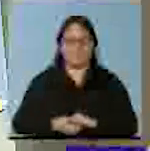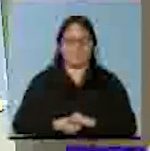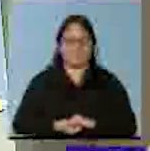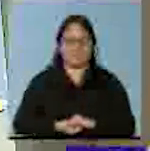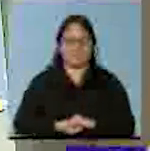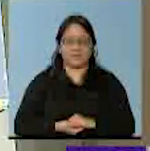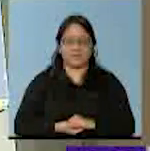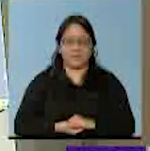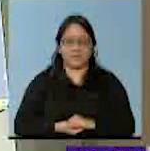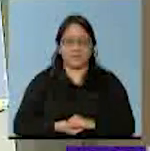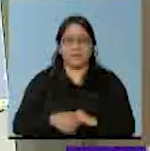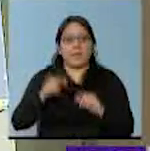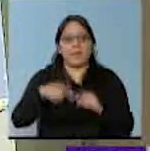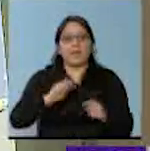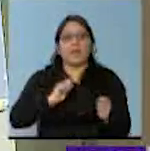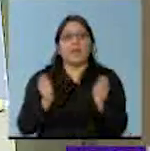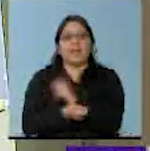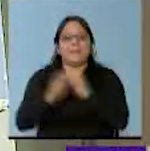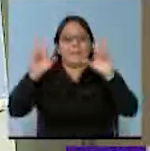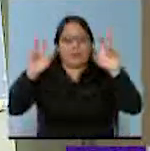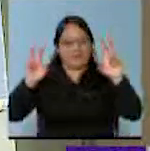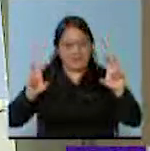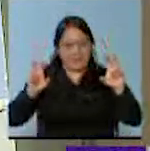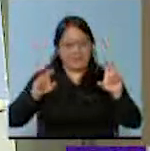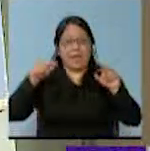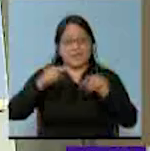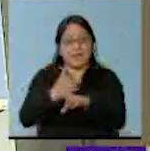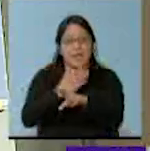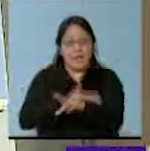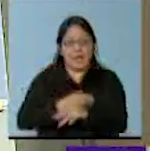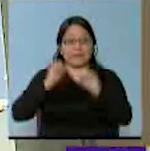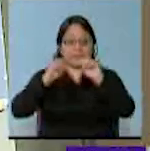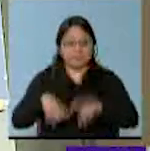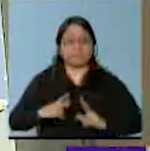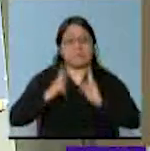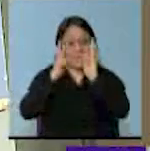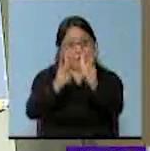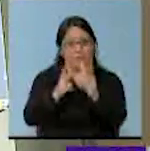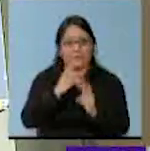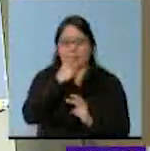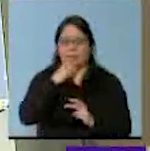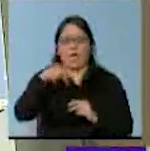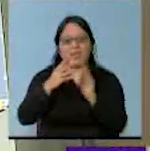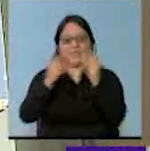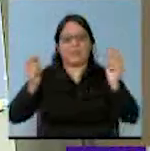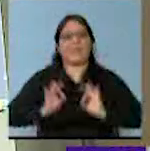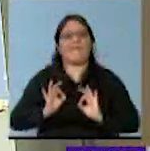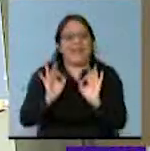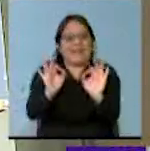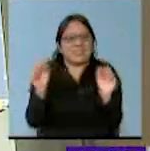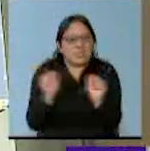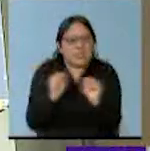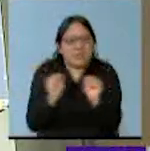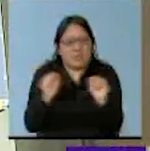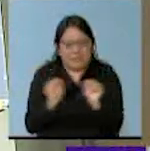vamos a cambiar dónde te vas porque yo se los decía el inicio está finalizando la temporada turística la temporada de vacaciones de inviernos